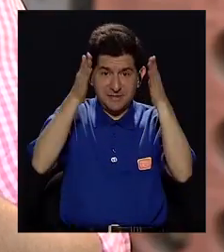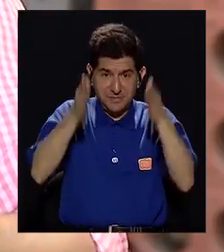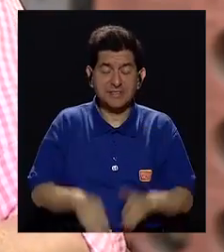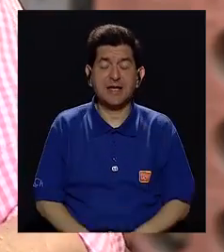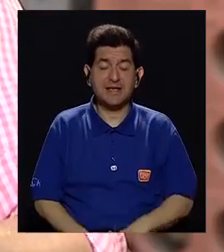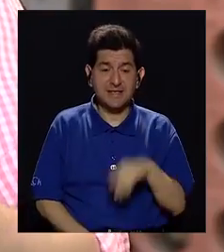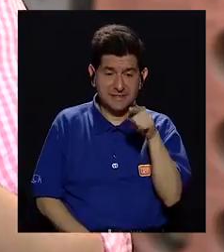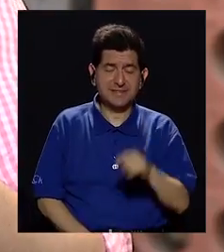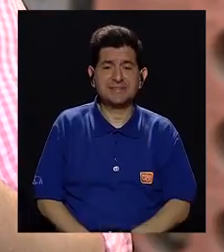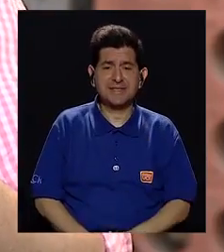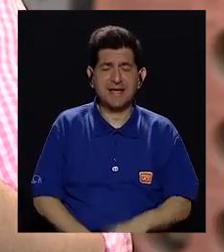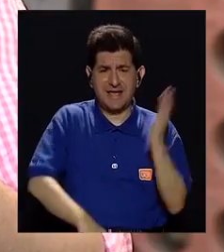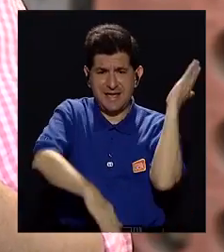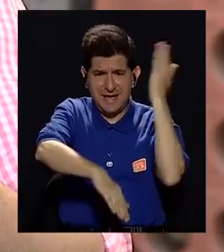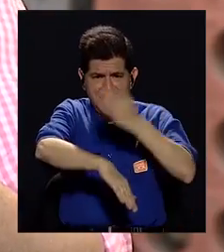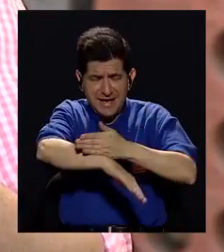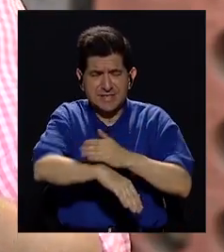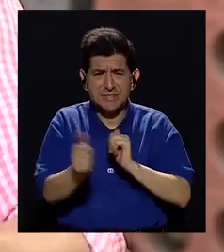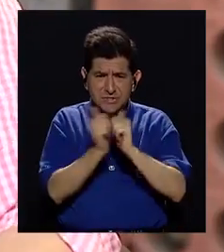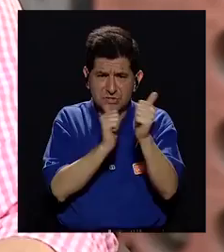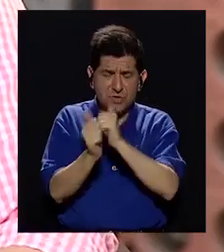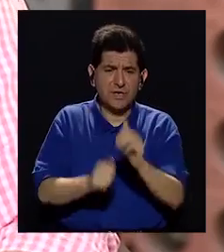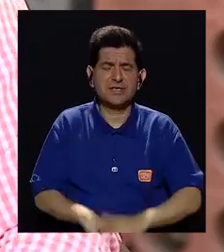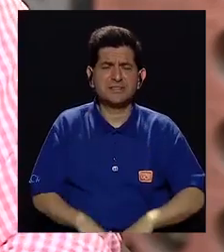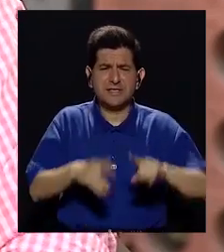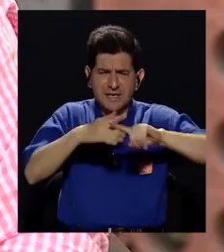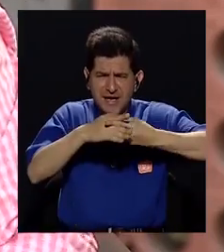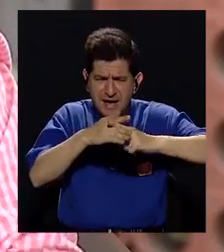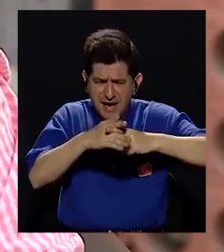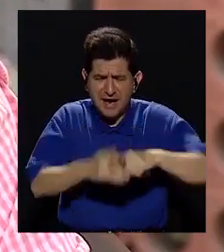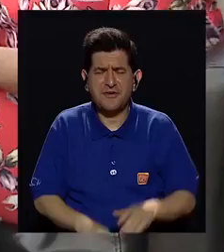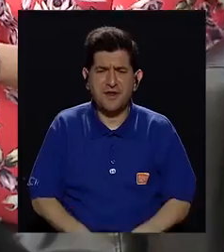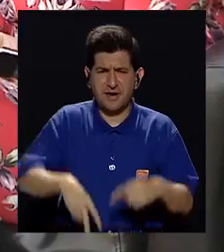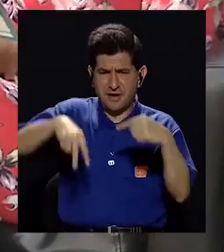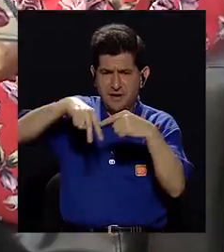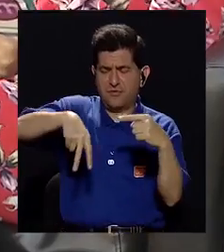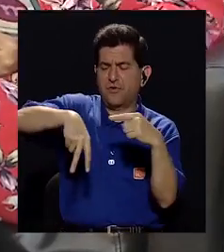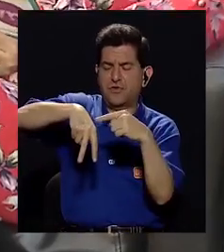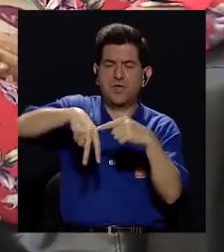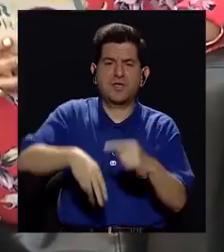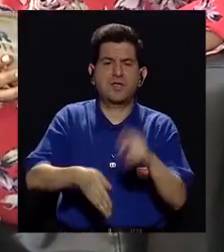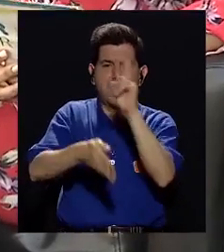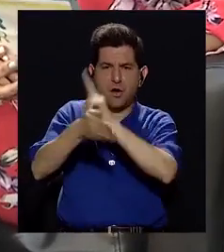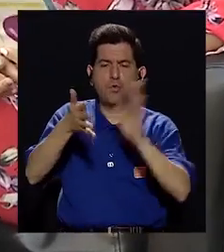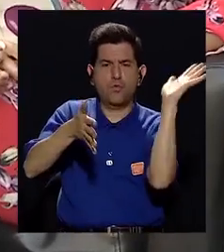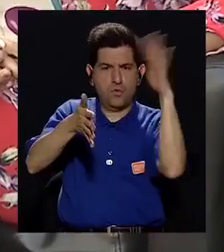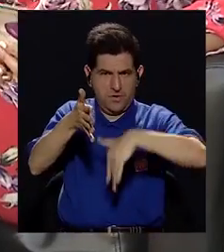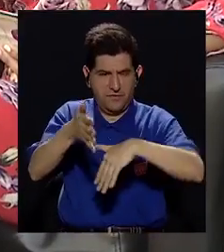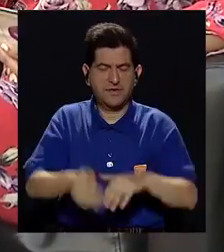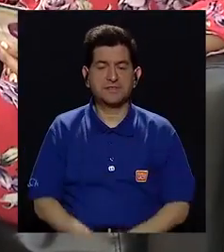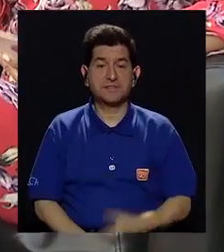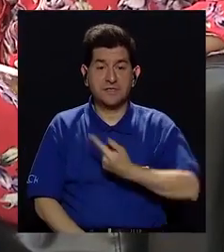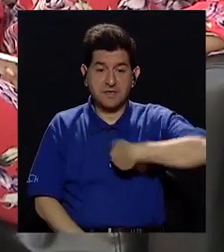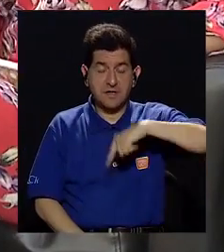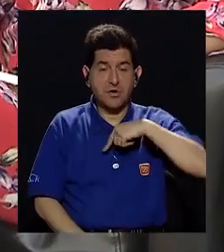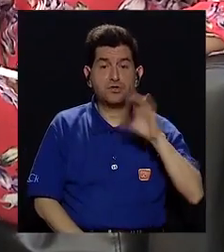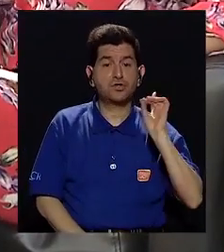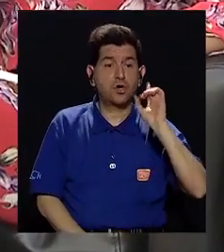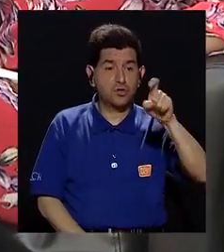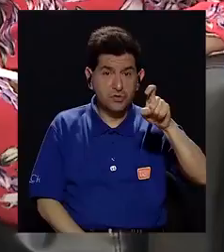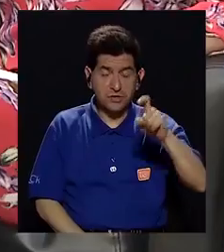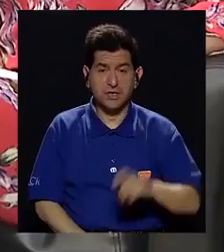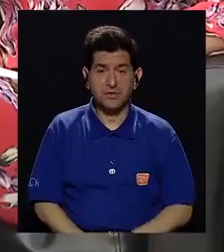deportivas y en reconstrucción de rodilla y cadera de la Universidad de Barcelona. Doctor, cuando nosotros ya estamos frente a